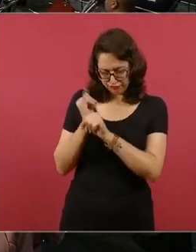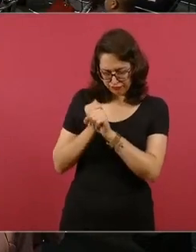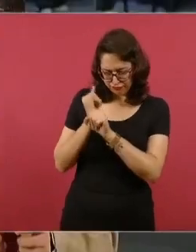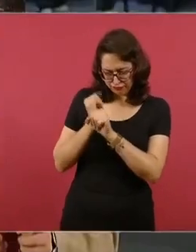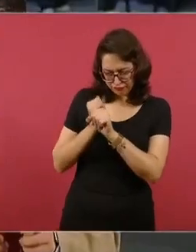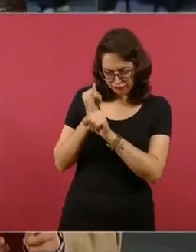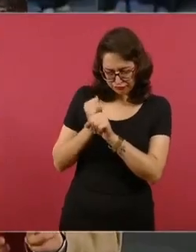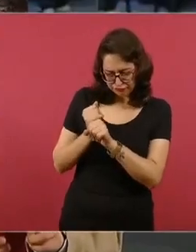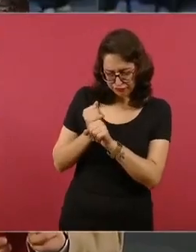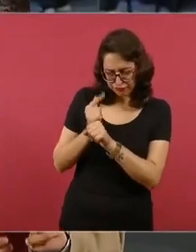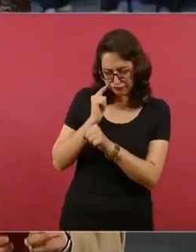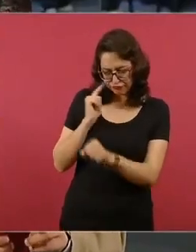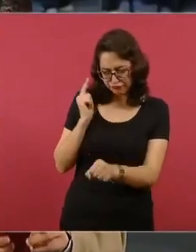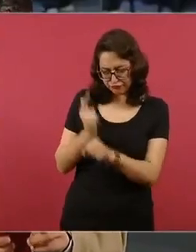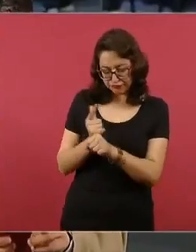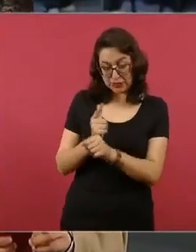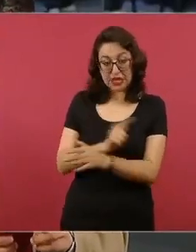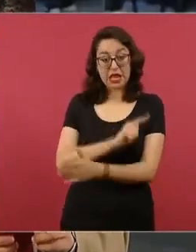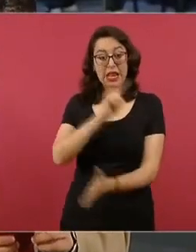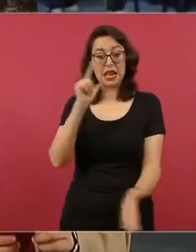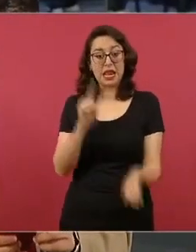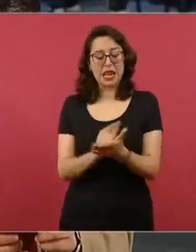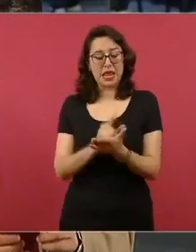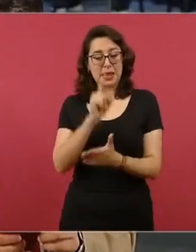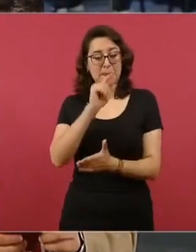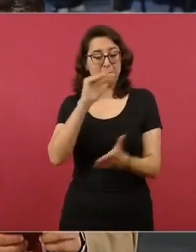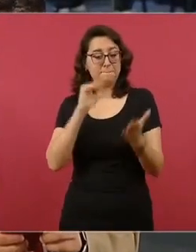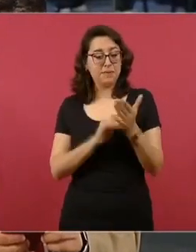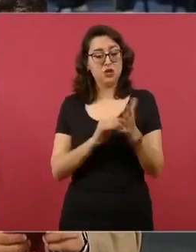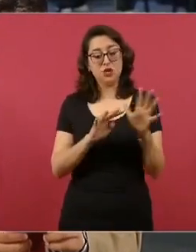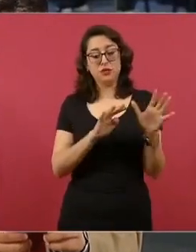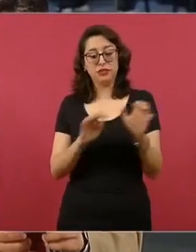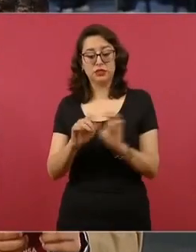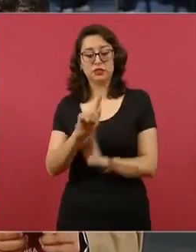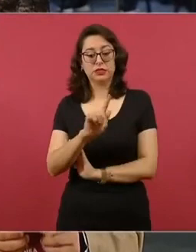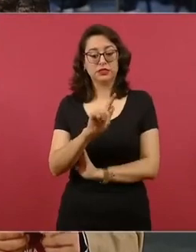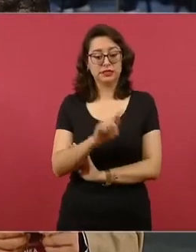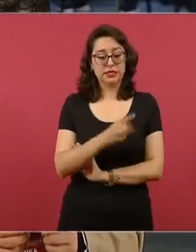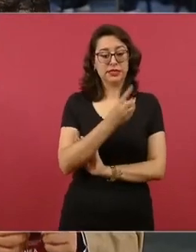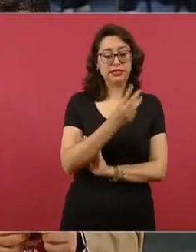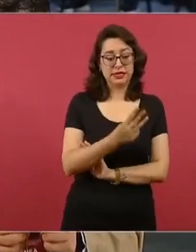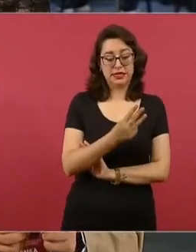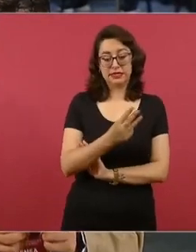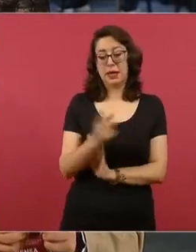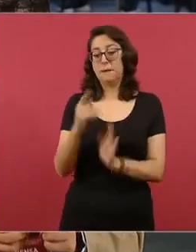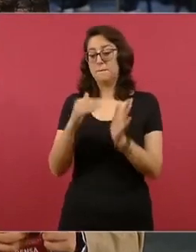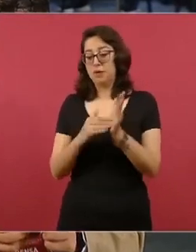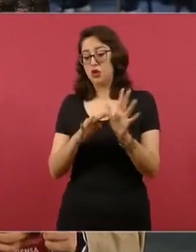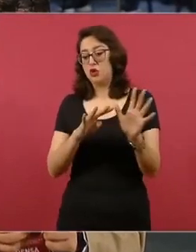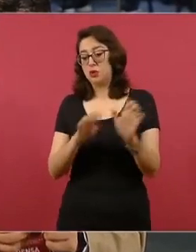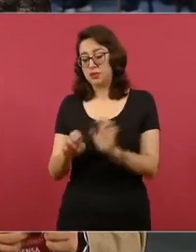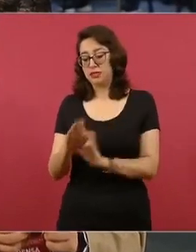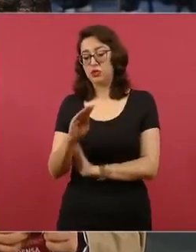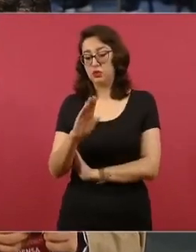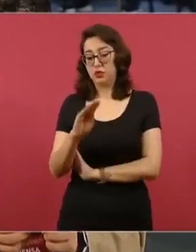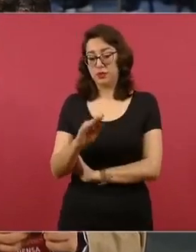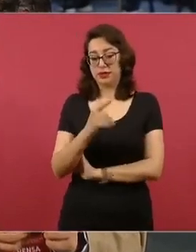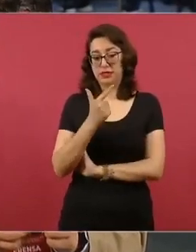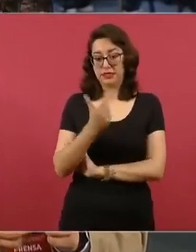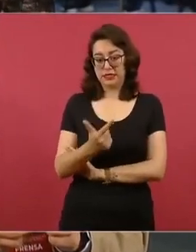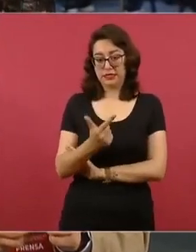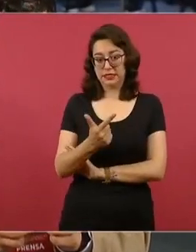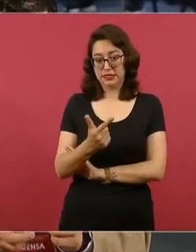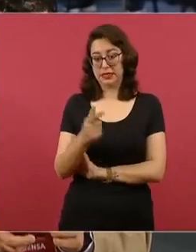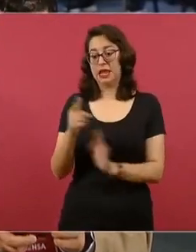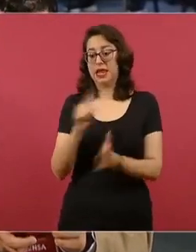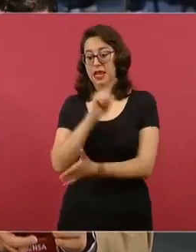la Ley del Seguro Social de 1973, sino la Ley de 1997, la Ley del ISSSTE, la